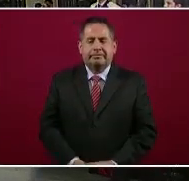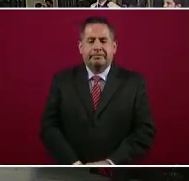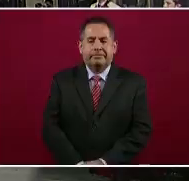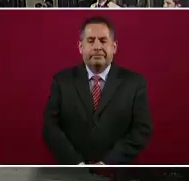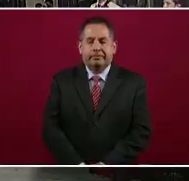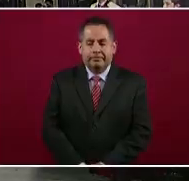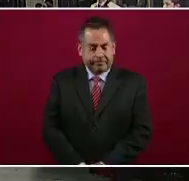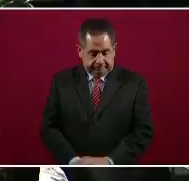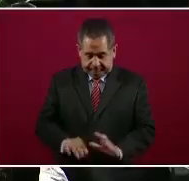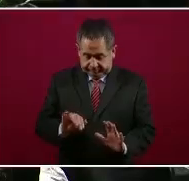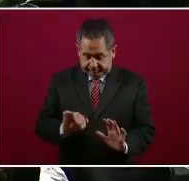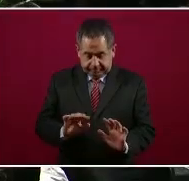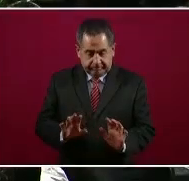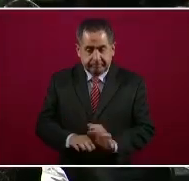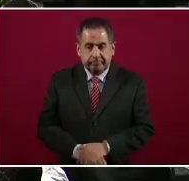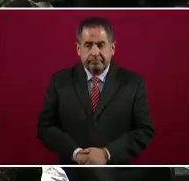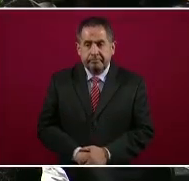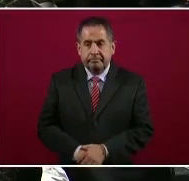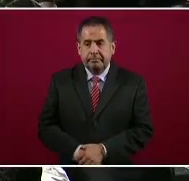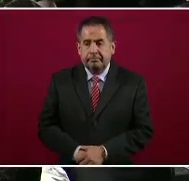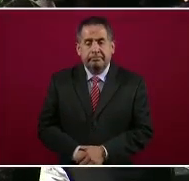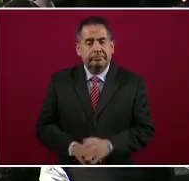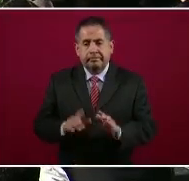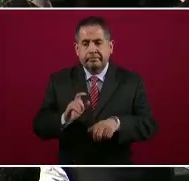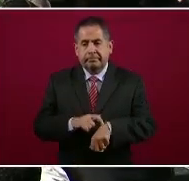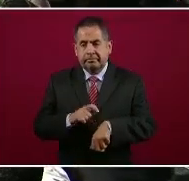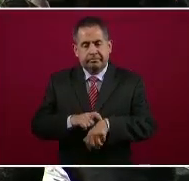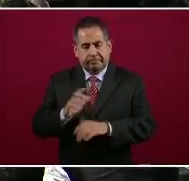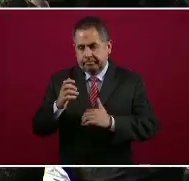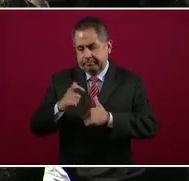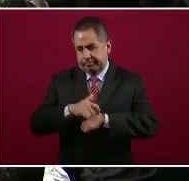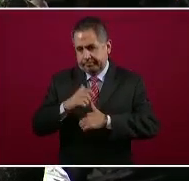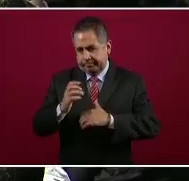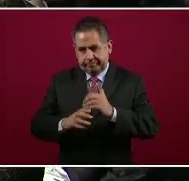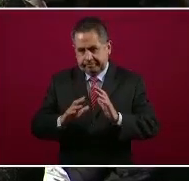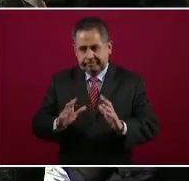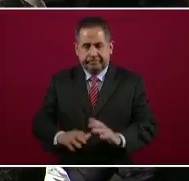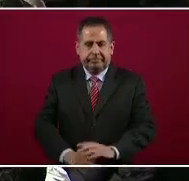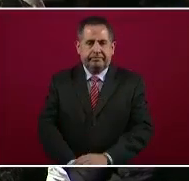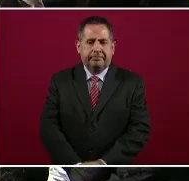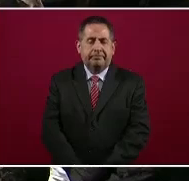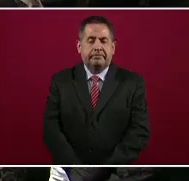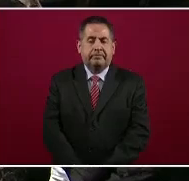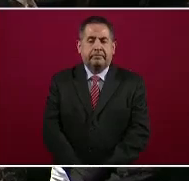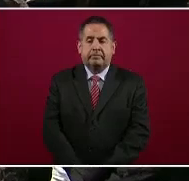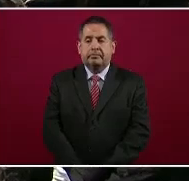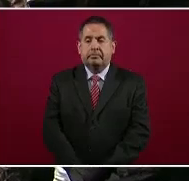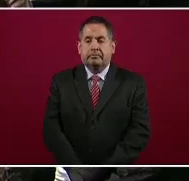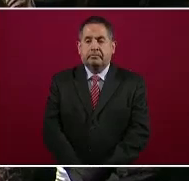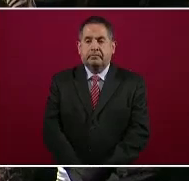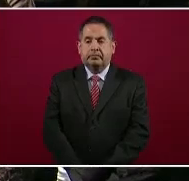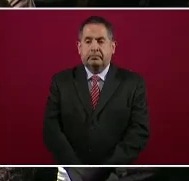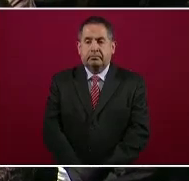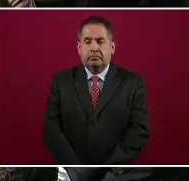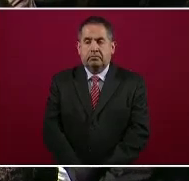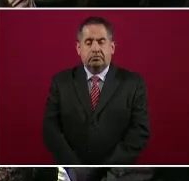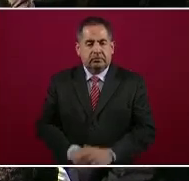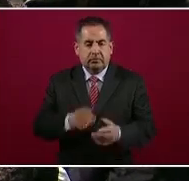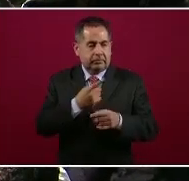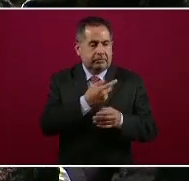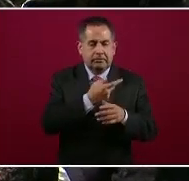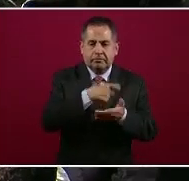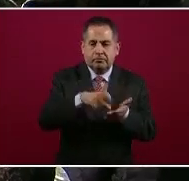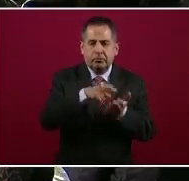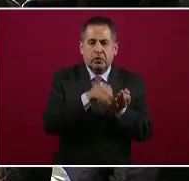sí porque ya es la hora ya de la guajolota